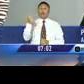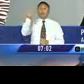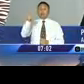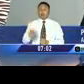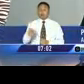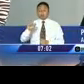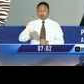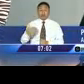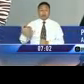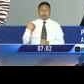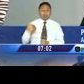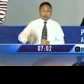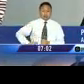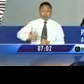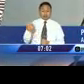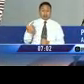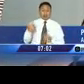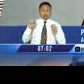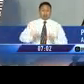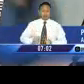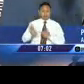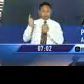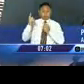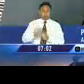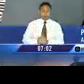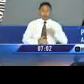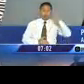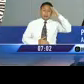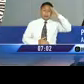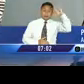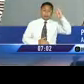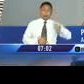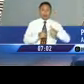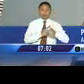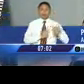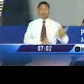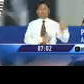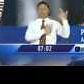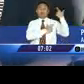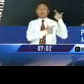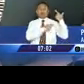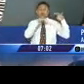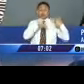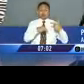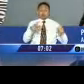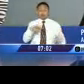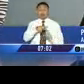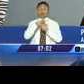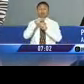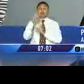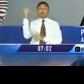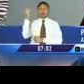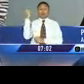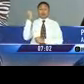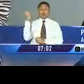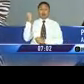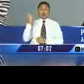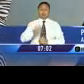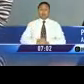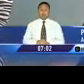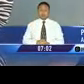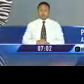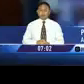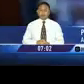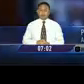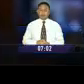uso de la fuerza es la Policía Nacional, y solamente de forma excepcional puede hacer